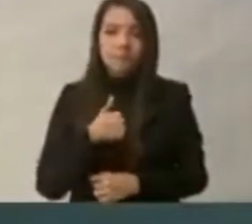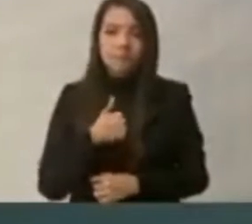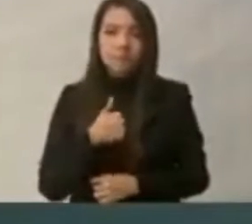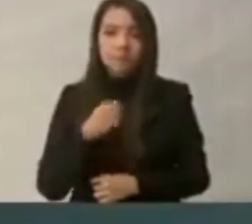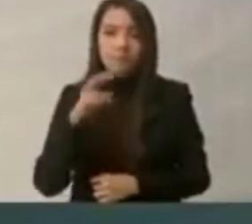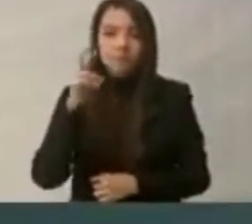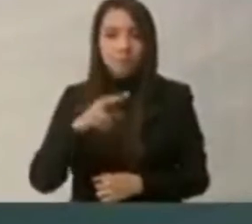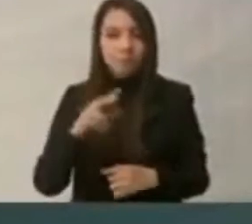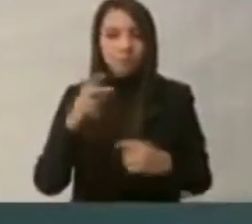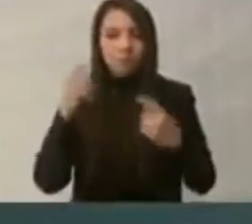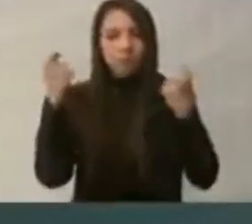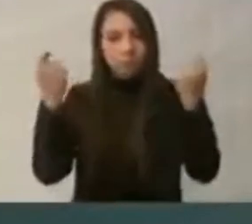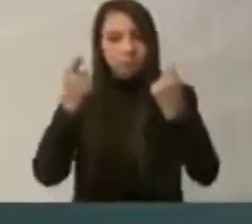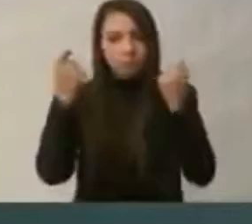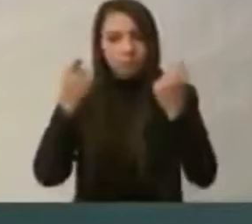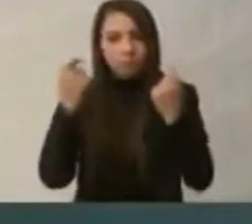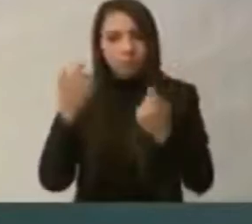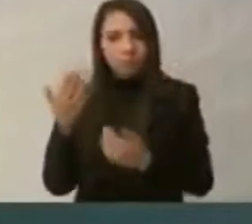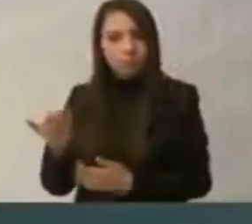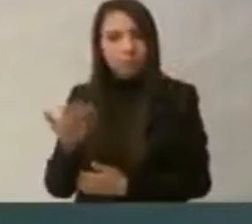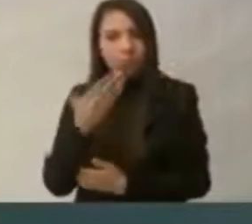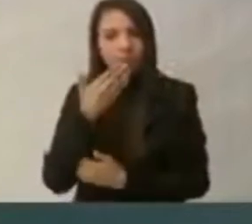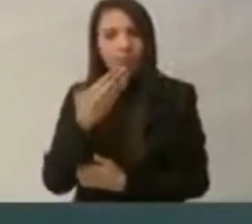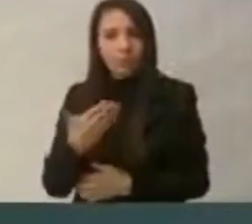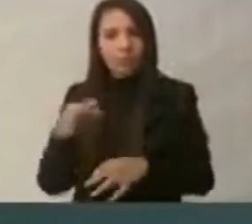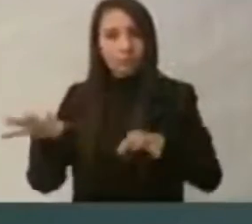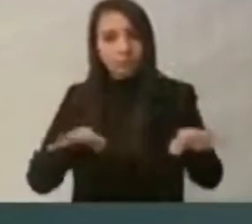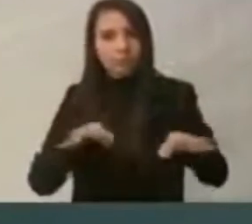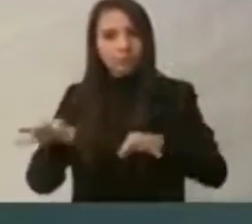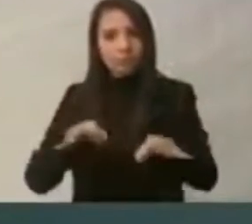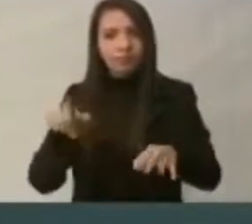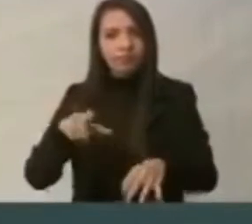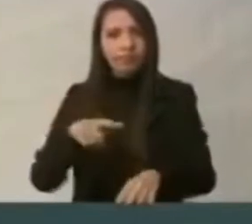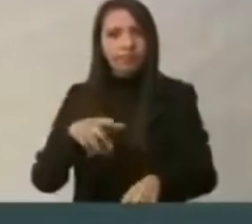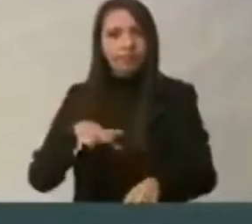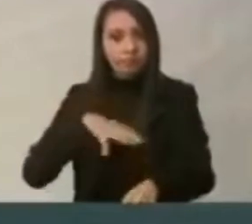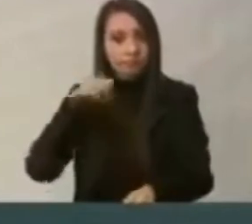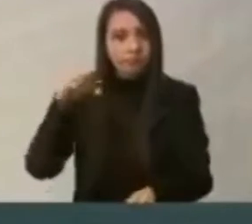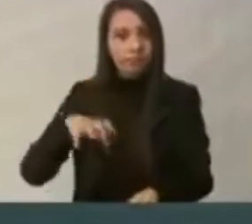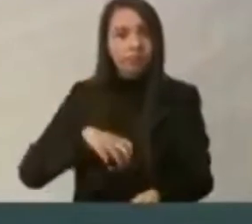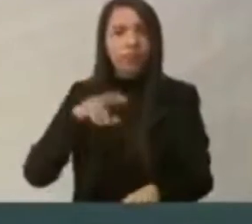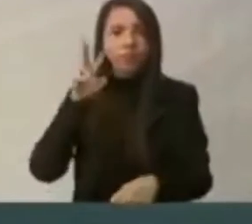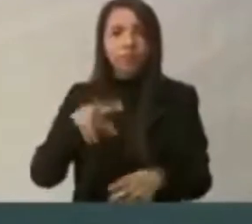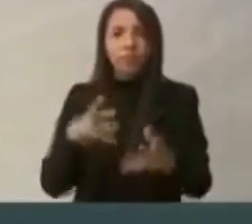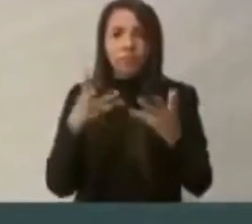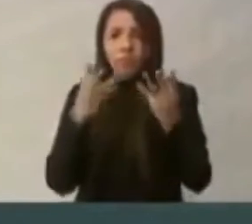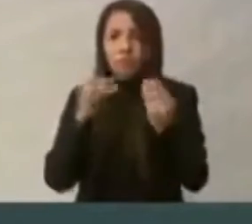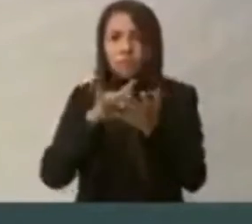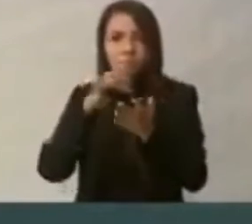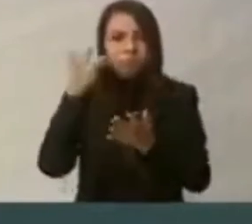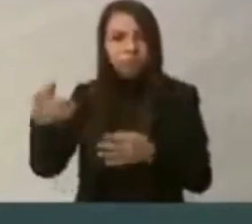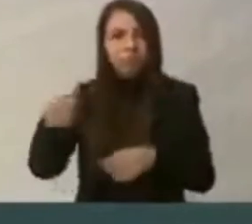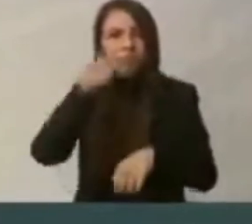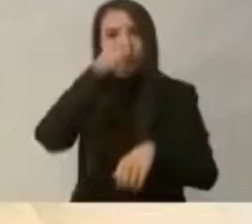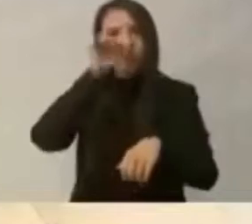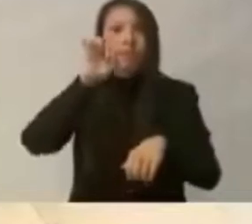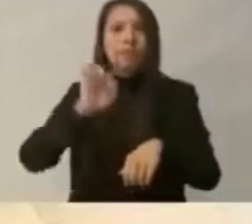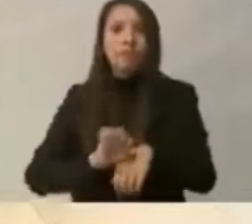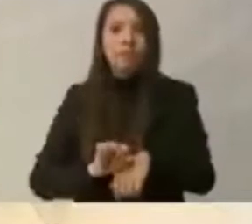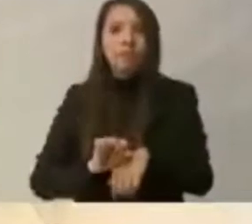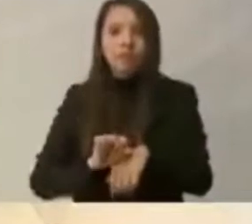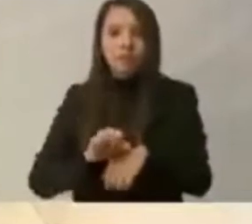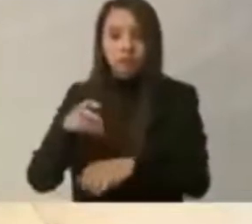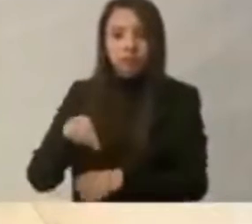esté trabajando de esta manera, le agradezco mucho al secretario de Agricultura,